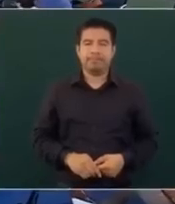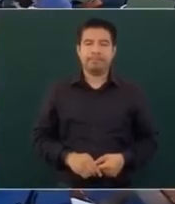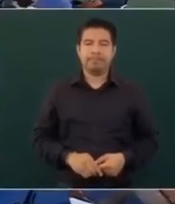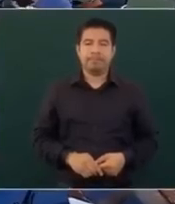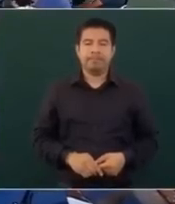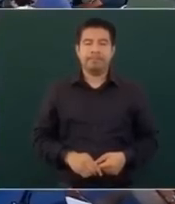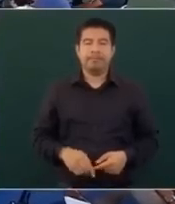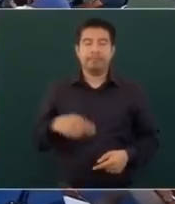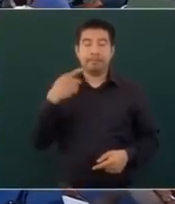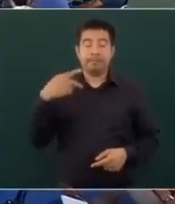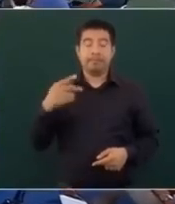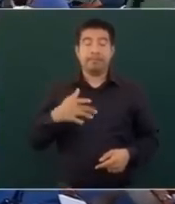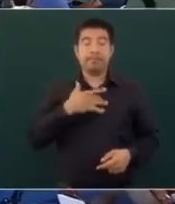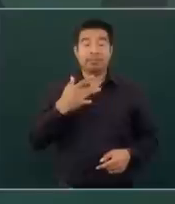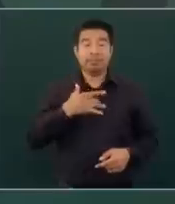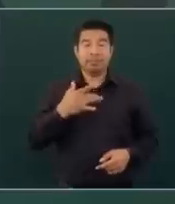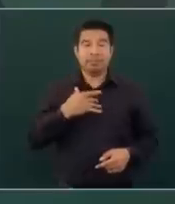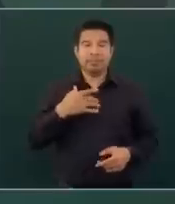gritan,